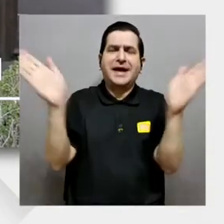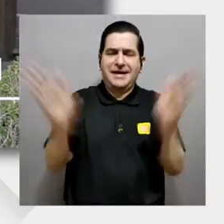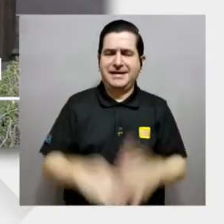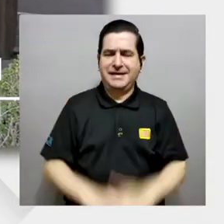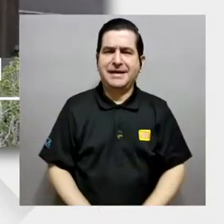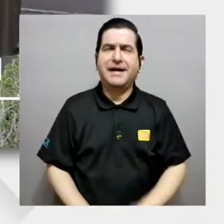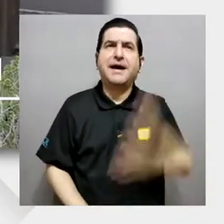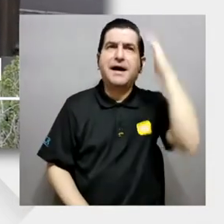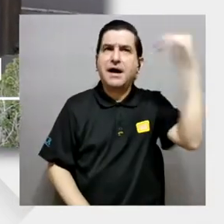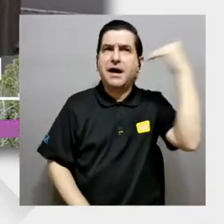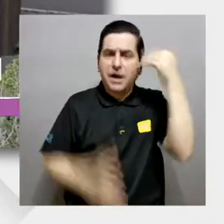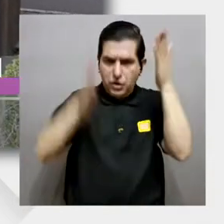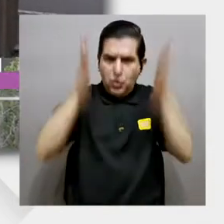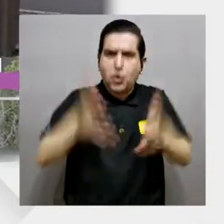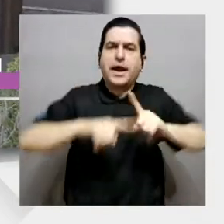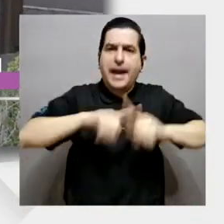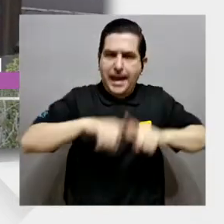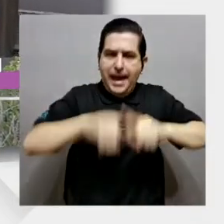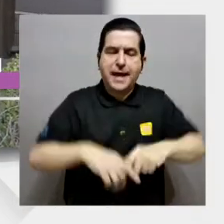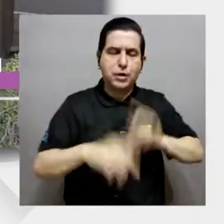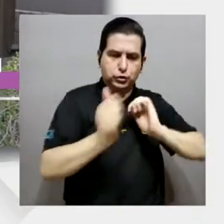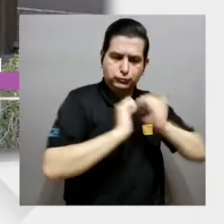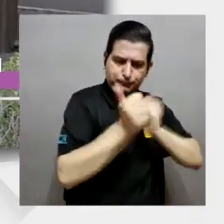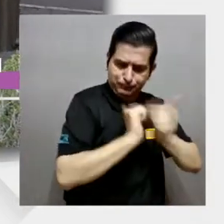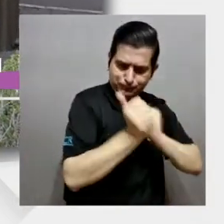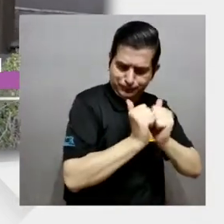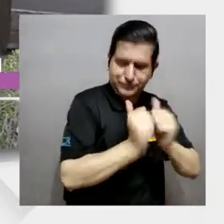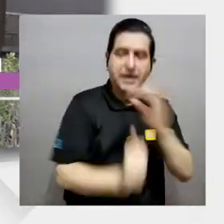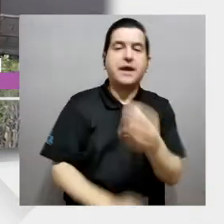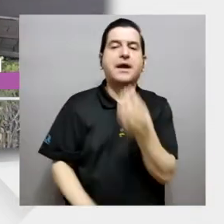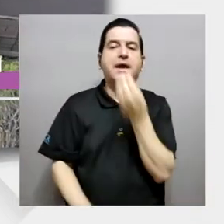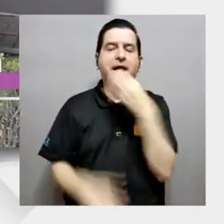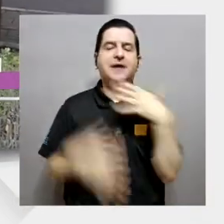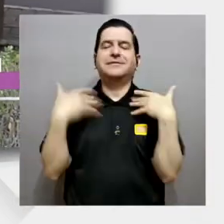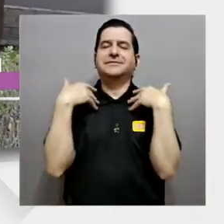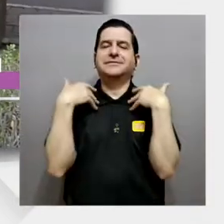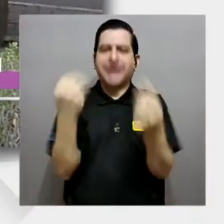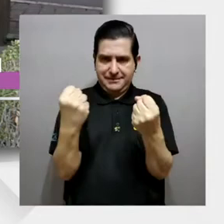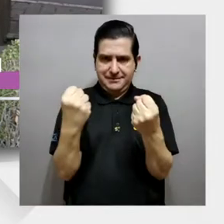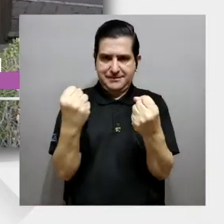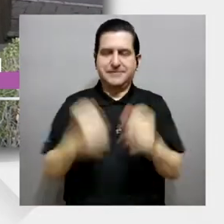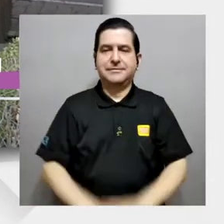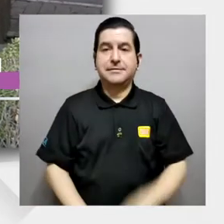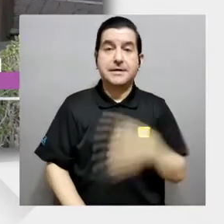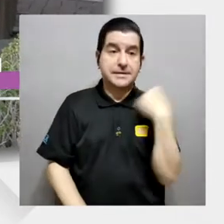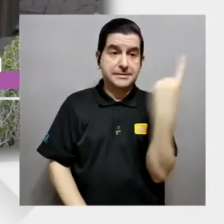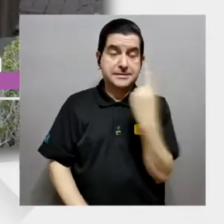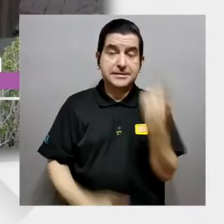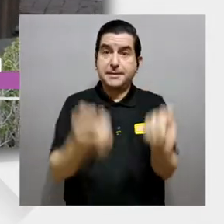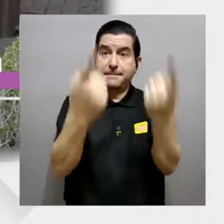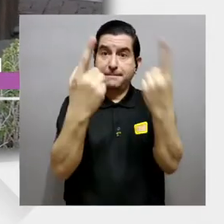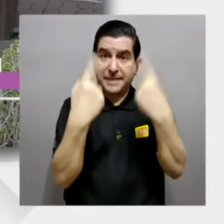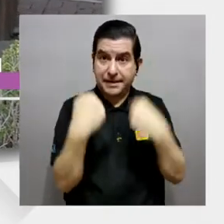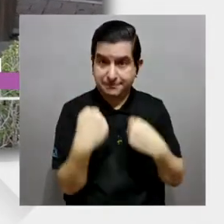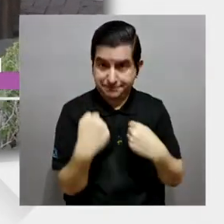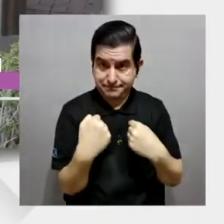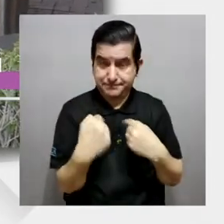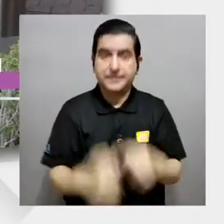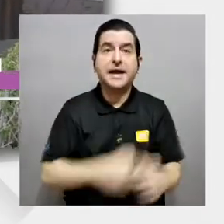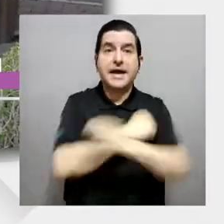general los coreanos dependen mucho del ejercicio y de la dieta sana. Y siempre que vienen